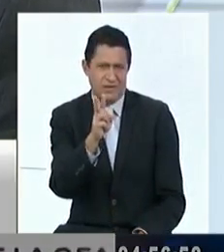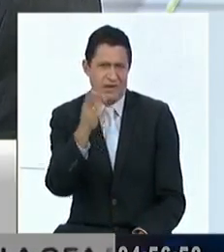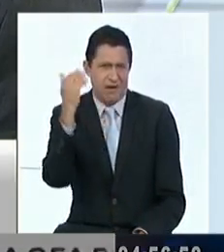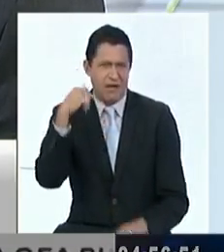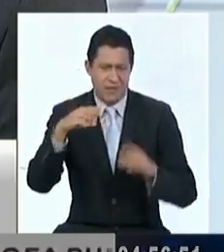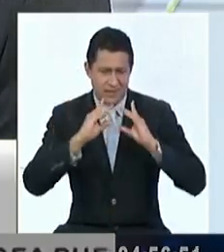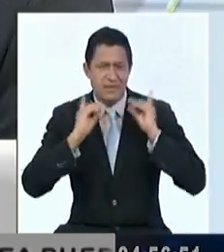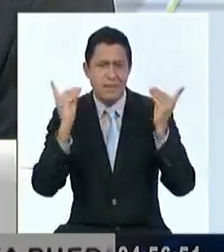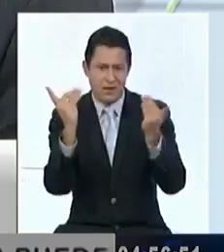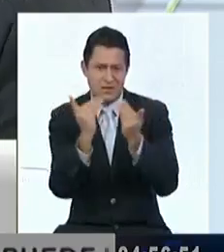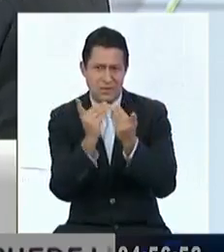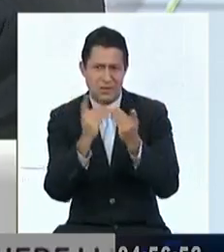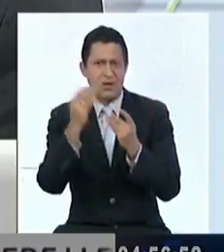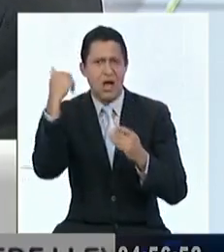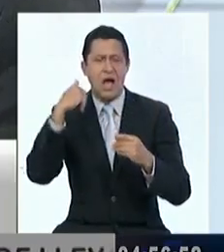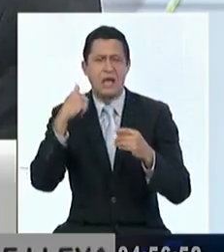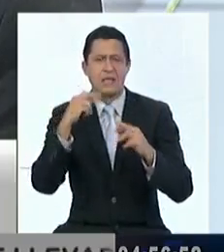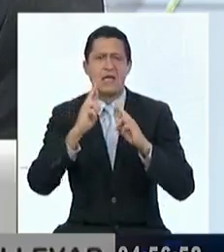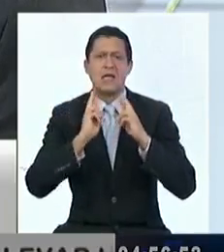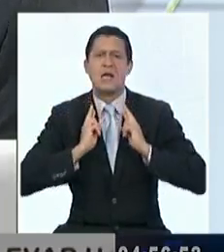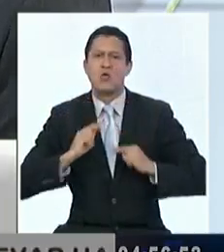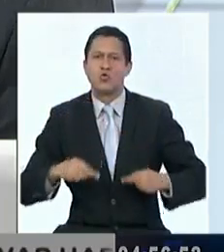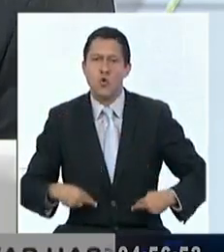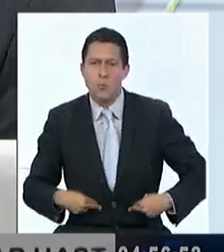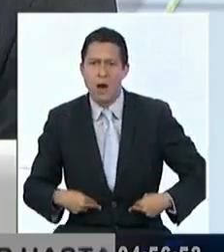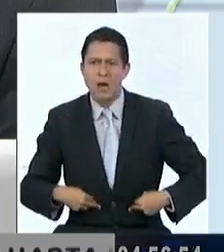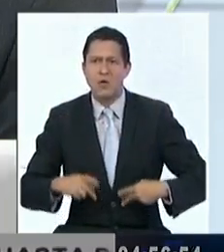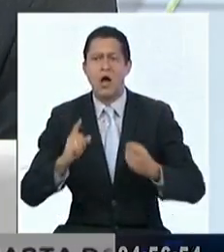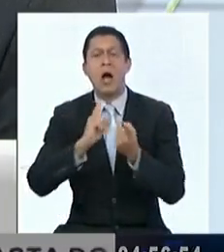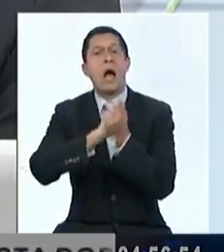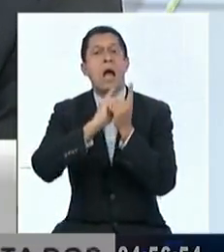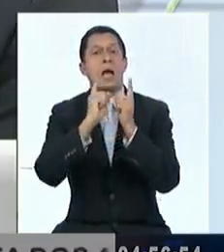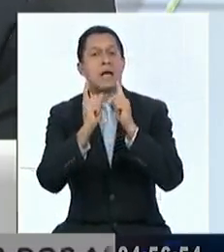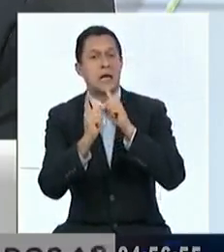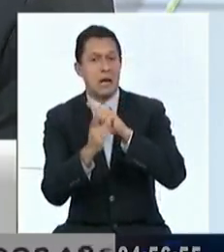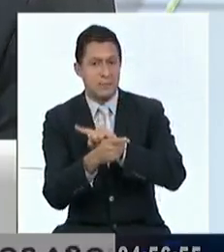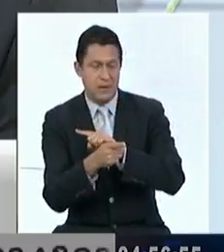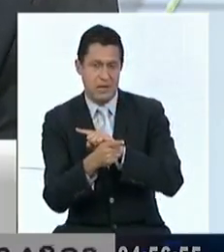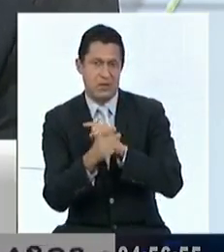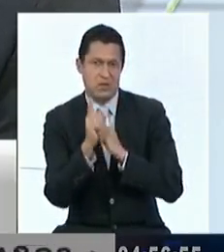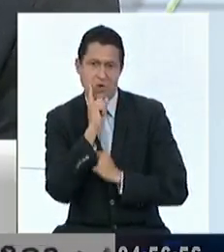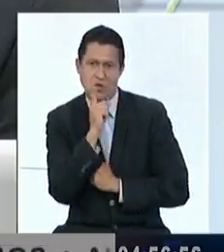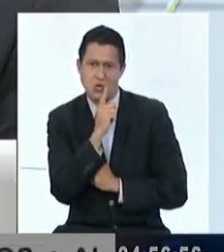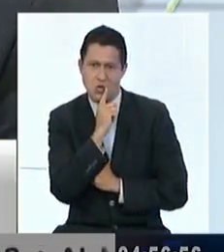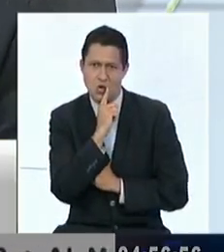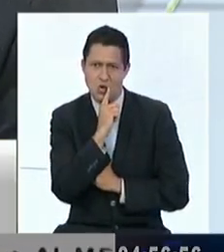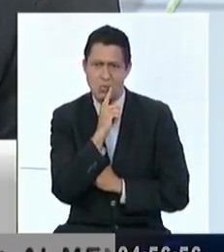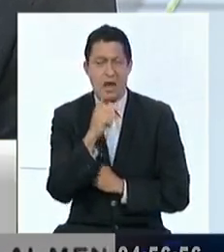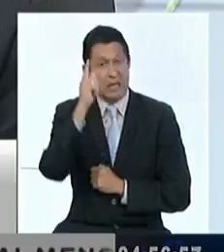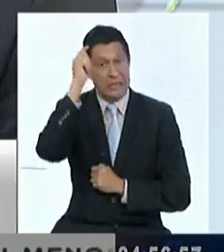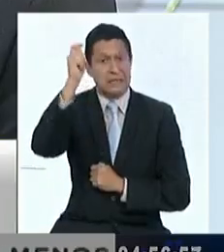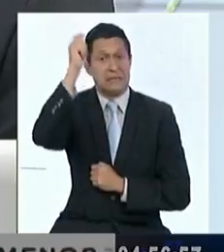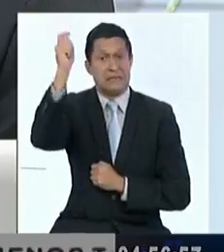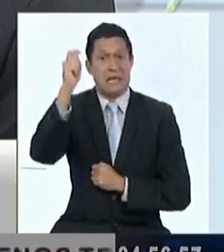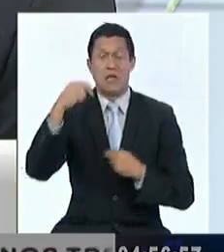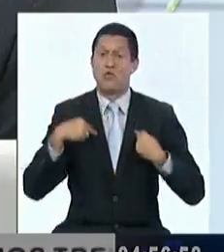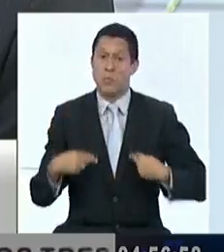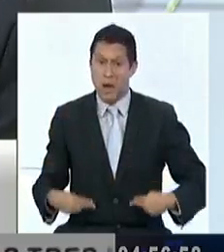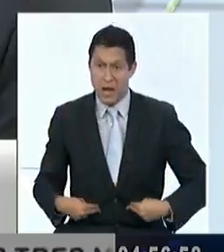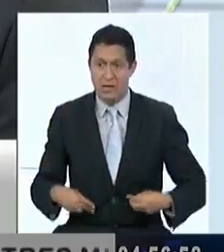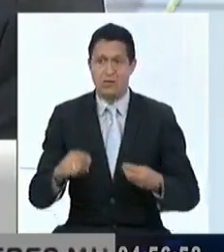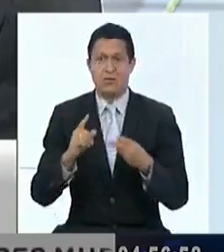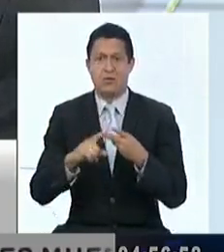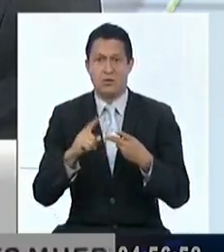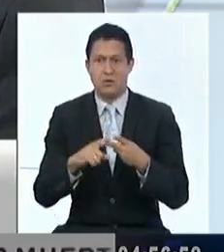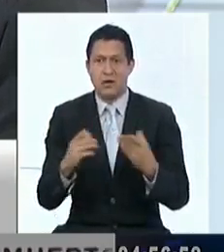departamentos que se llamaban recursos humanos mutado un poco entre comillas que ahora es talento humano que la